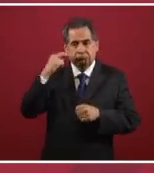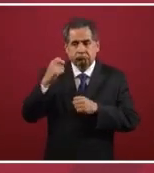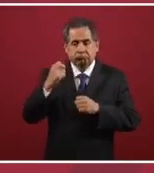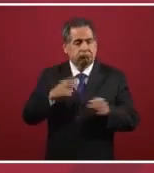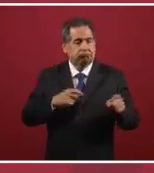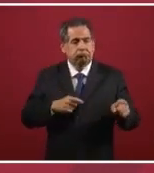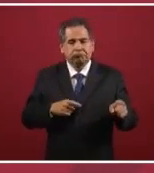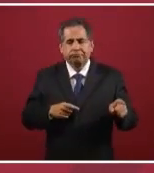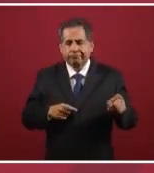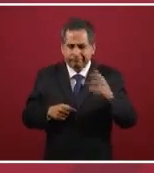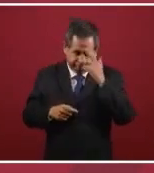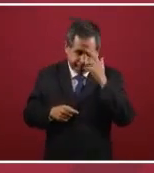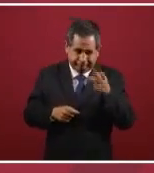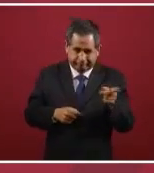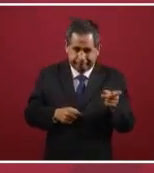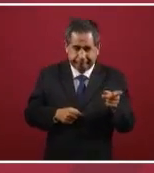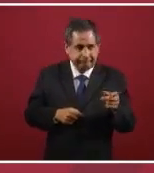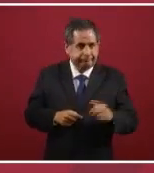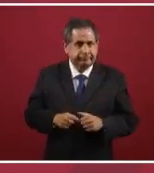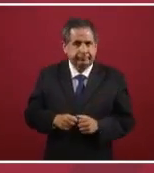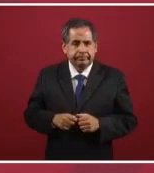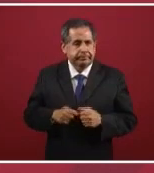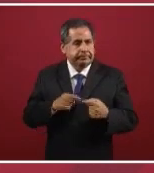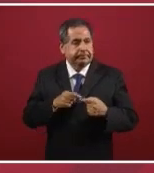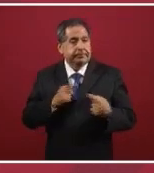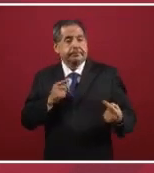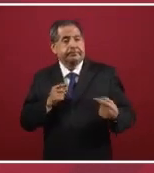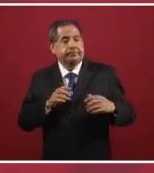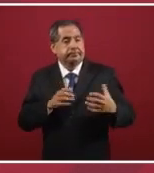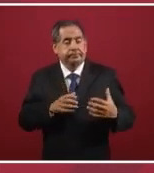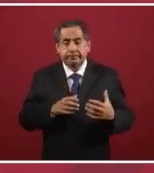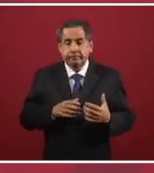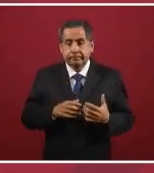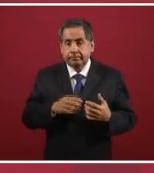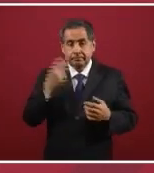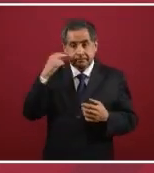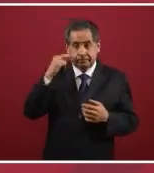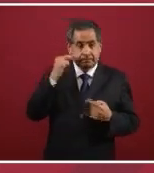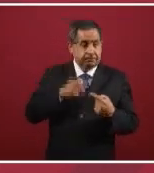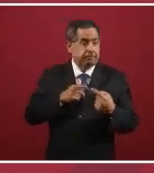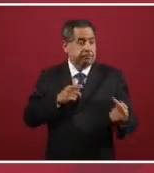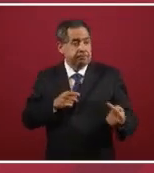Veracruz cuando hay una oposición